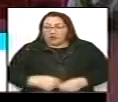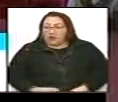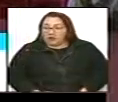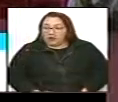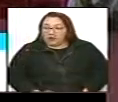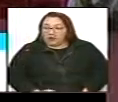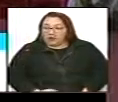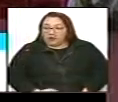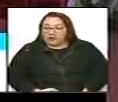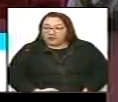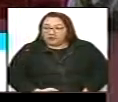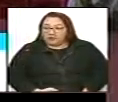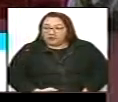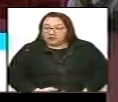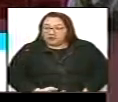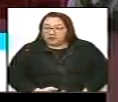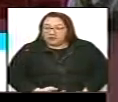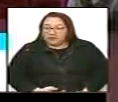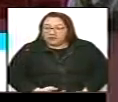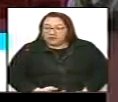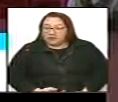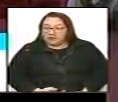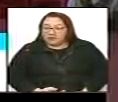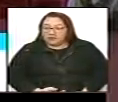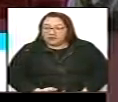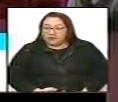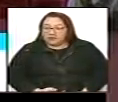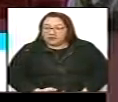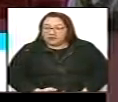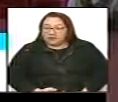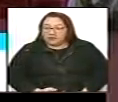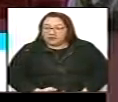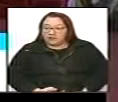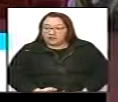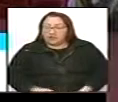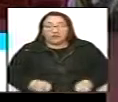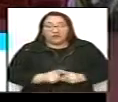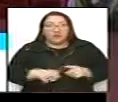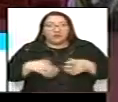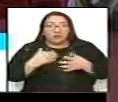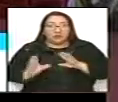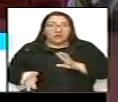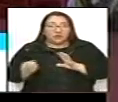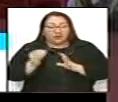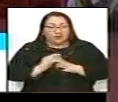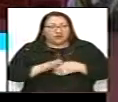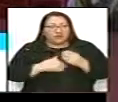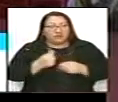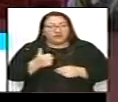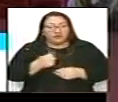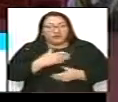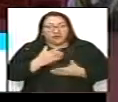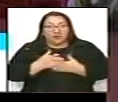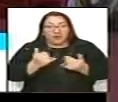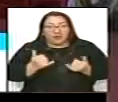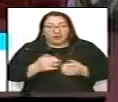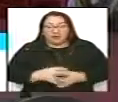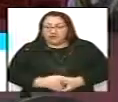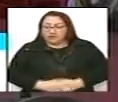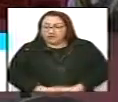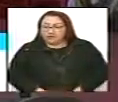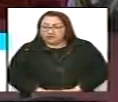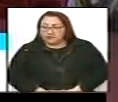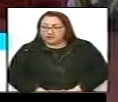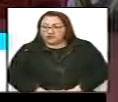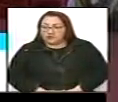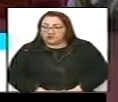tres delitos, que es el menor, que tiene una pena máximo de 2, cuando también se le puede agregar los otros delitos obvios, que es por